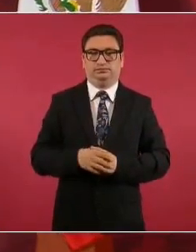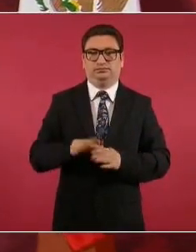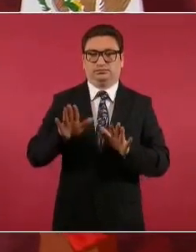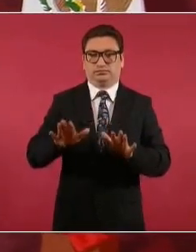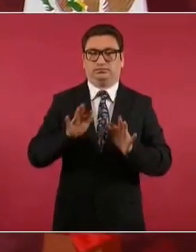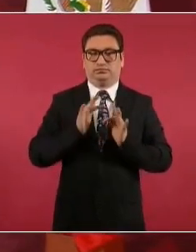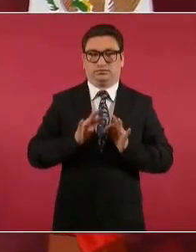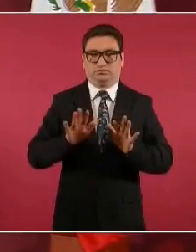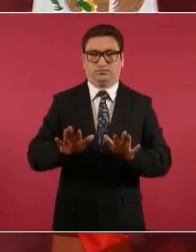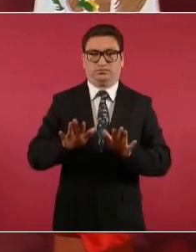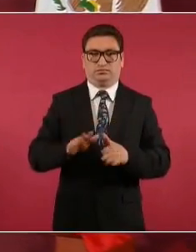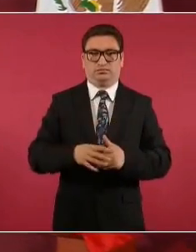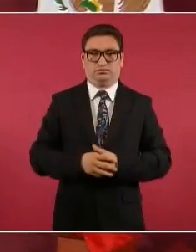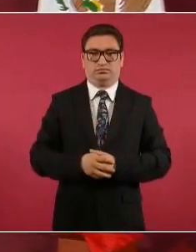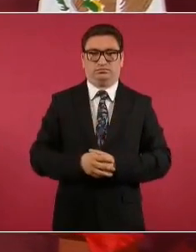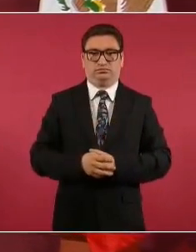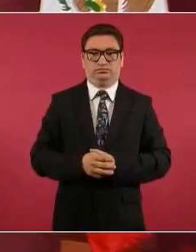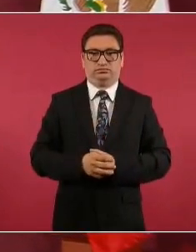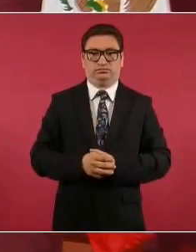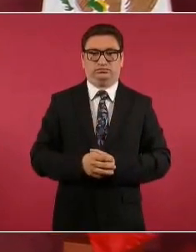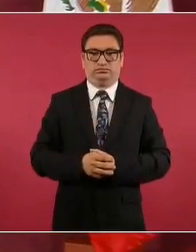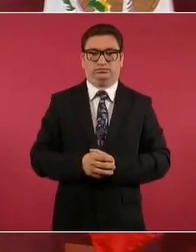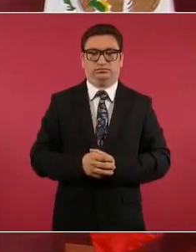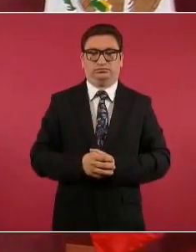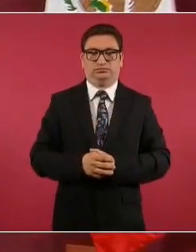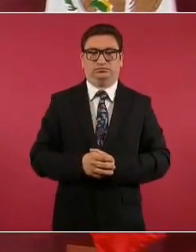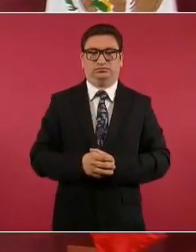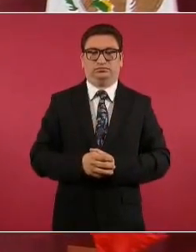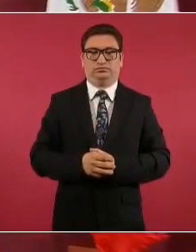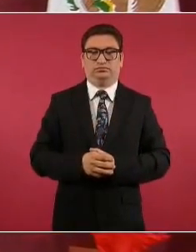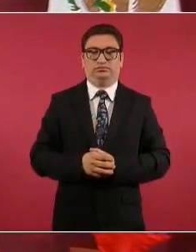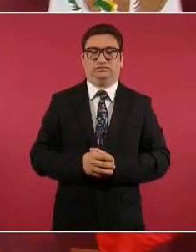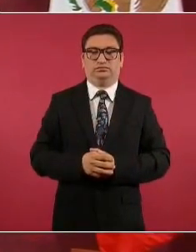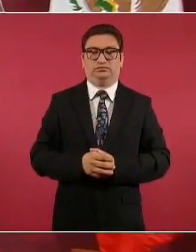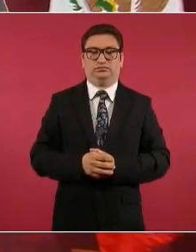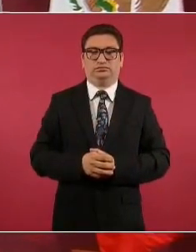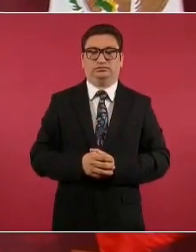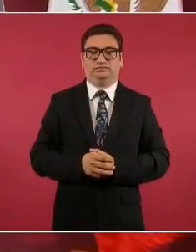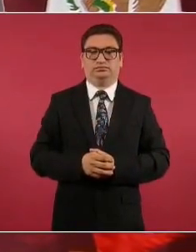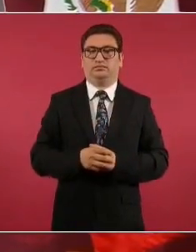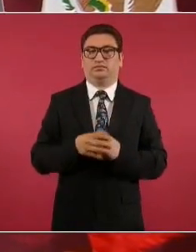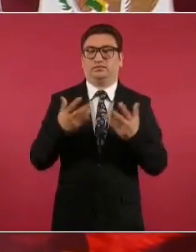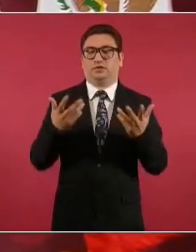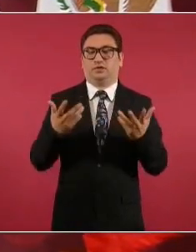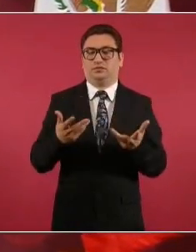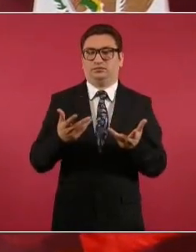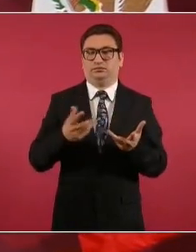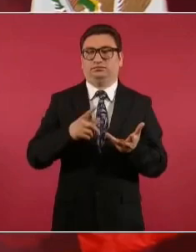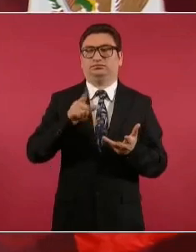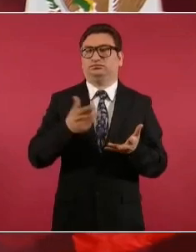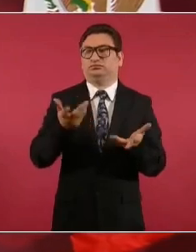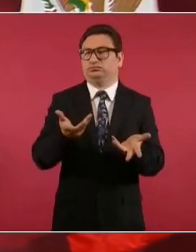Despacio, porque es interesante esto. Entonces, ¿qué se hizo?